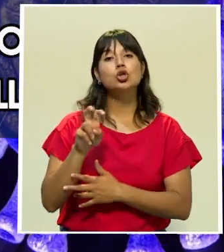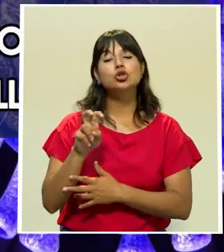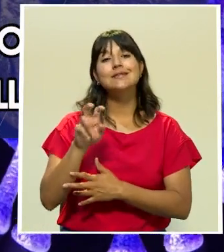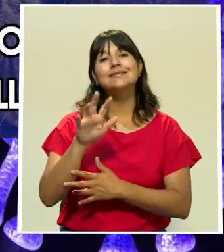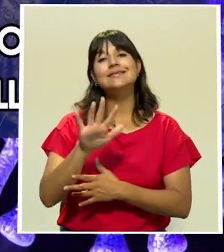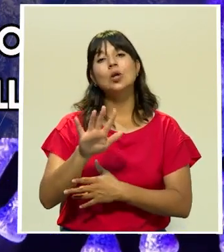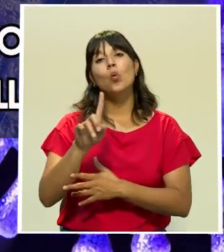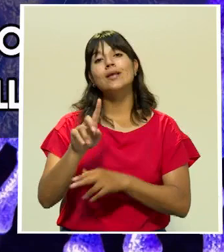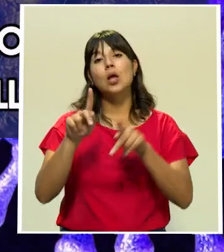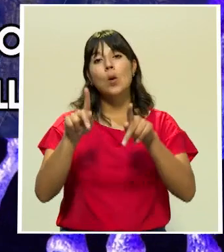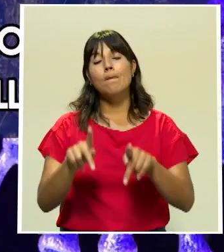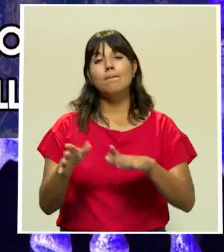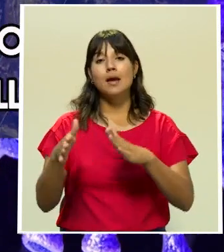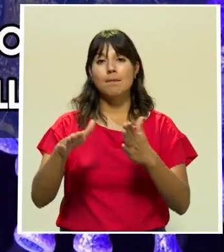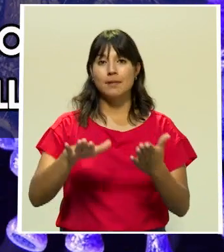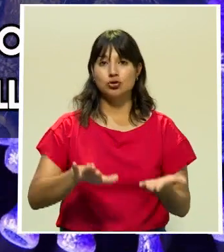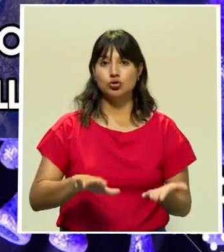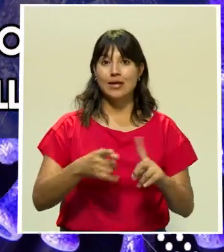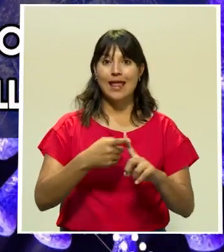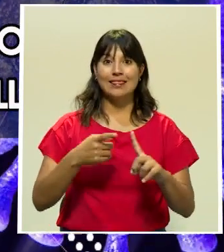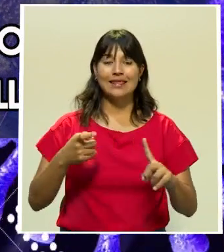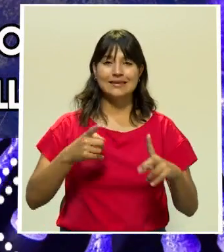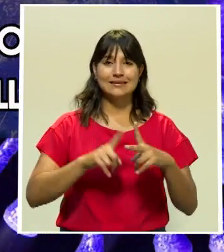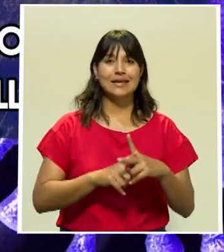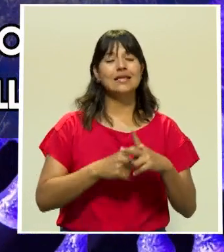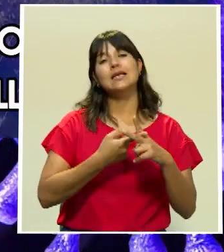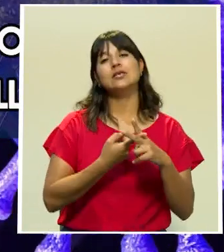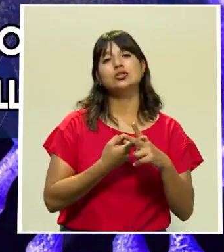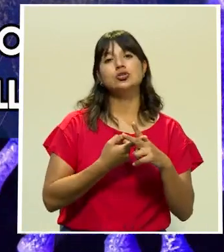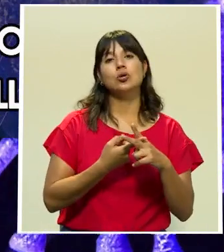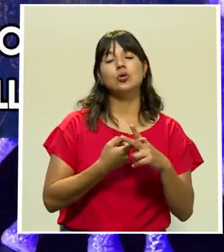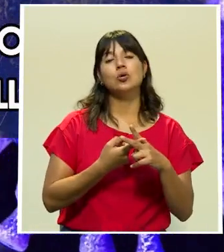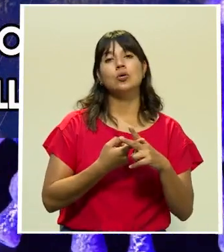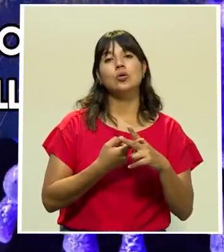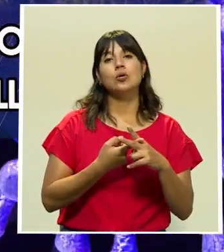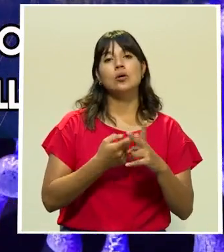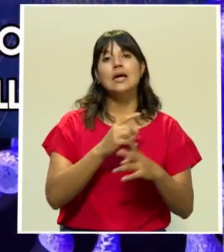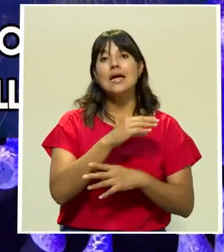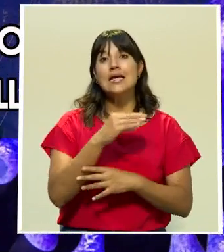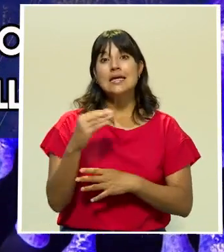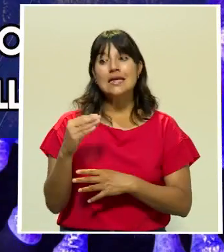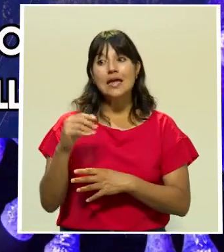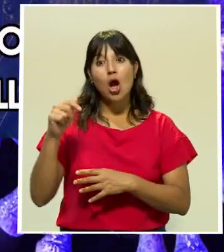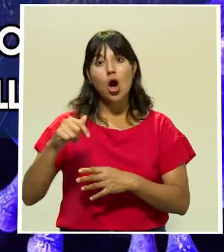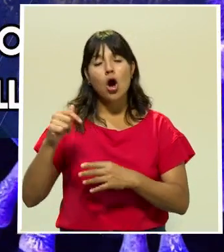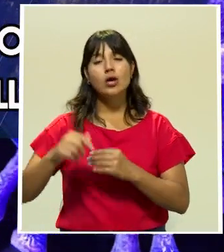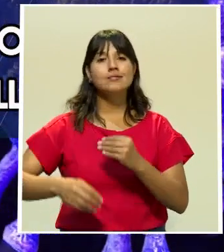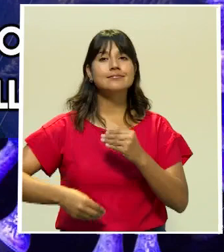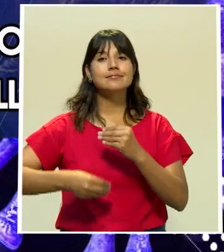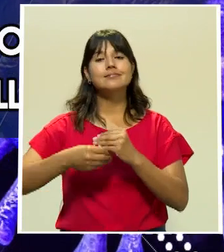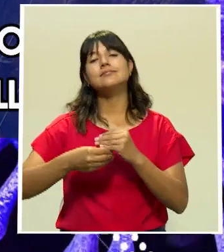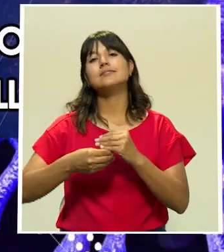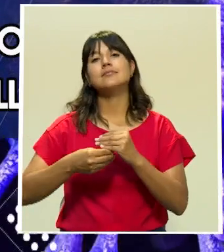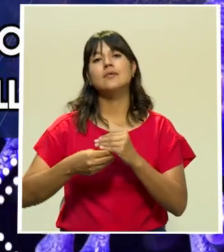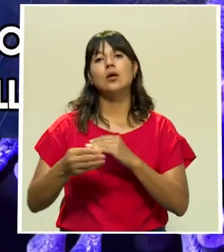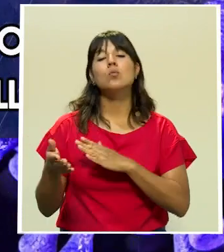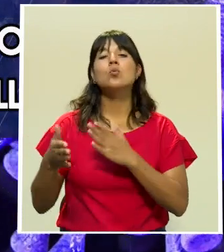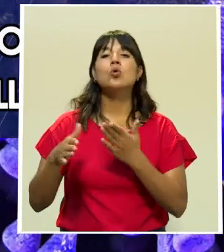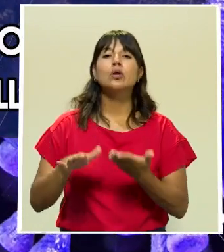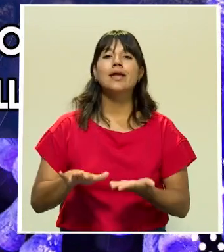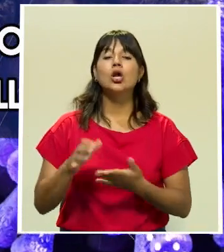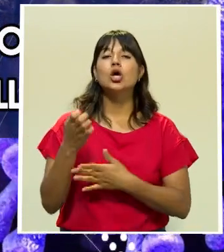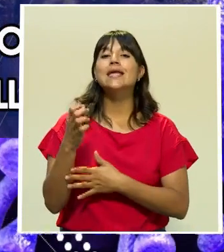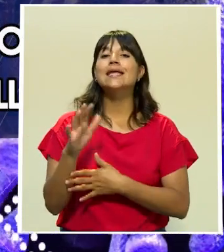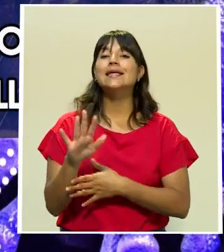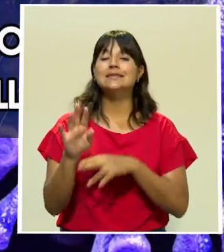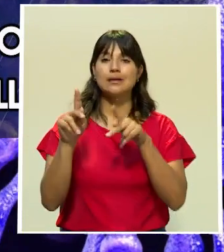1.251 personas fallecidas desde que inició la pandemia y confirma que en las últimas 24 horas han muerto